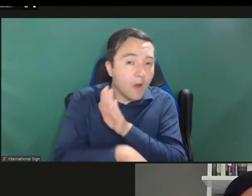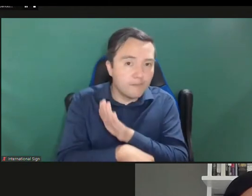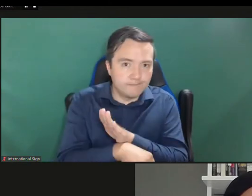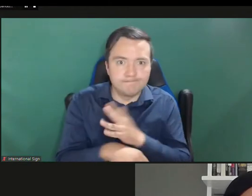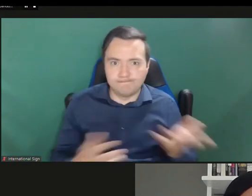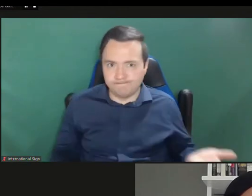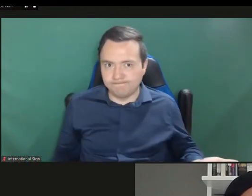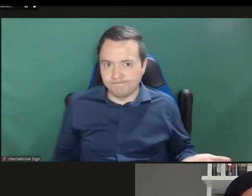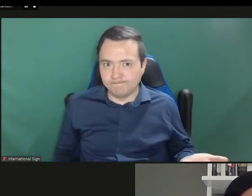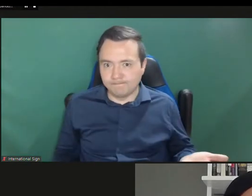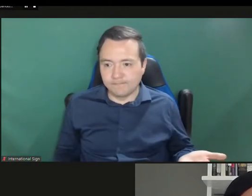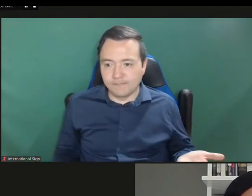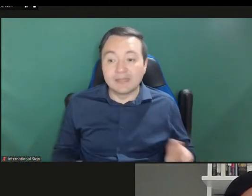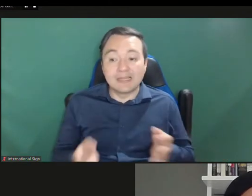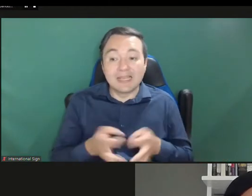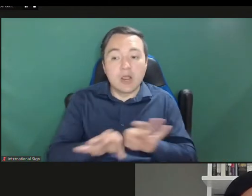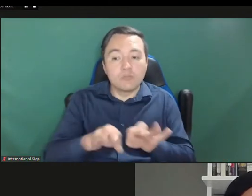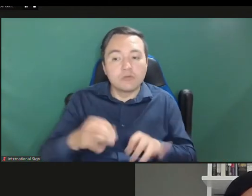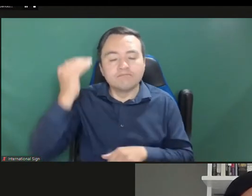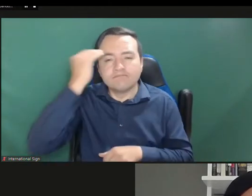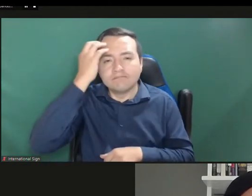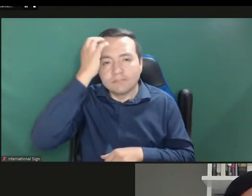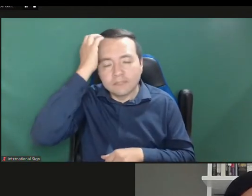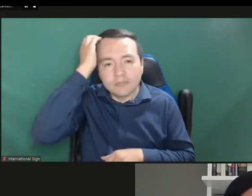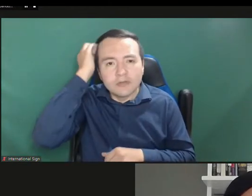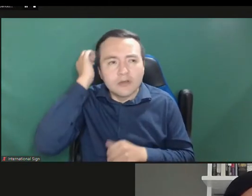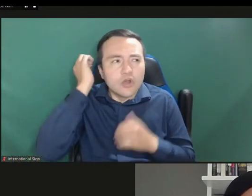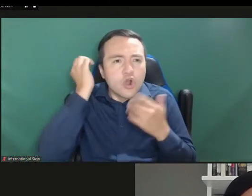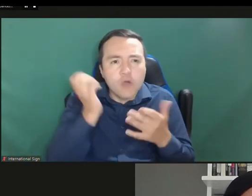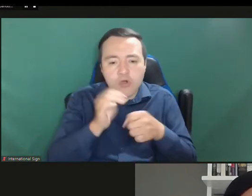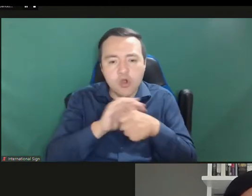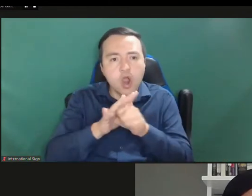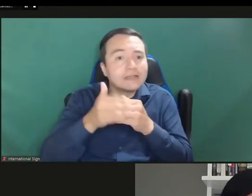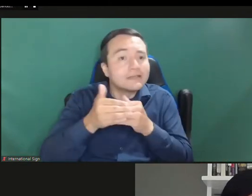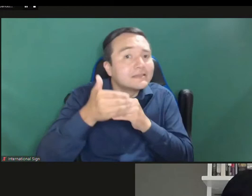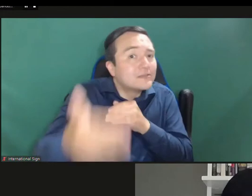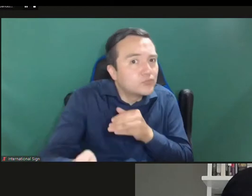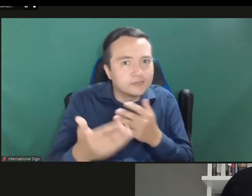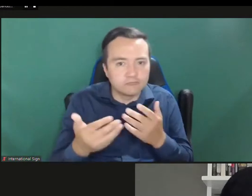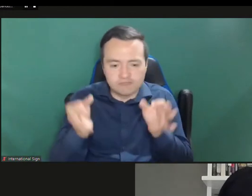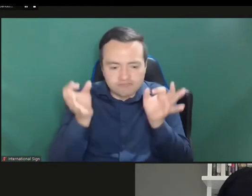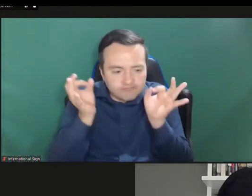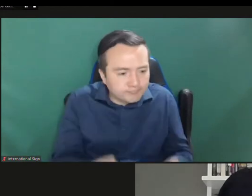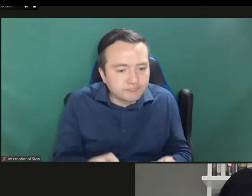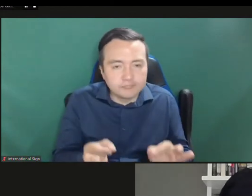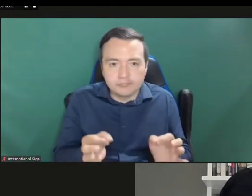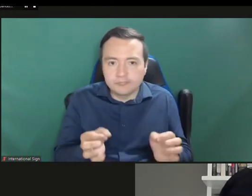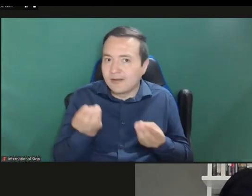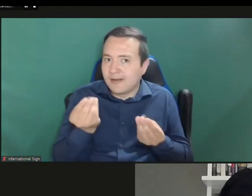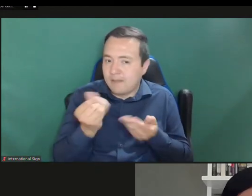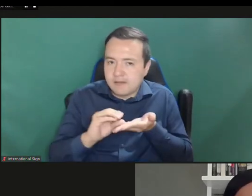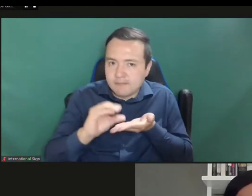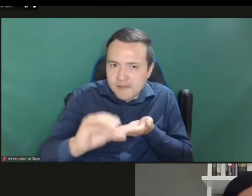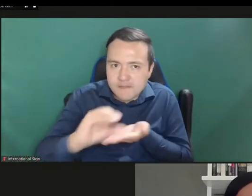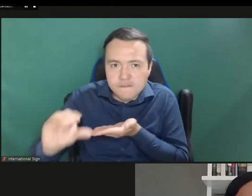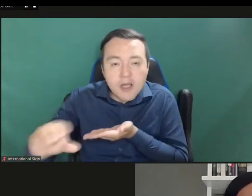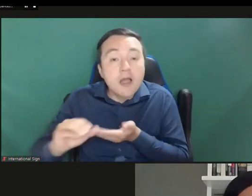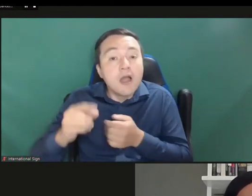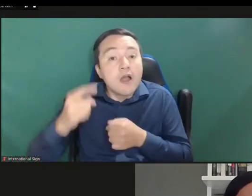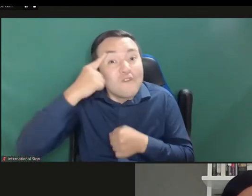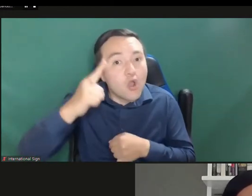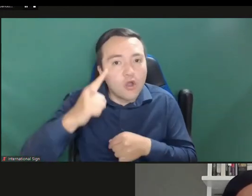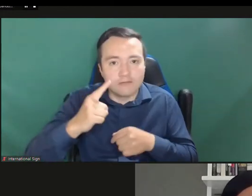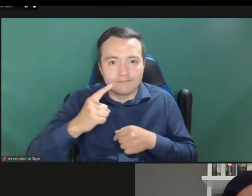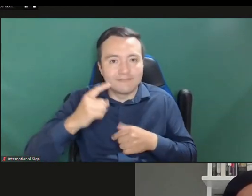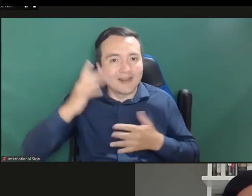post cobit el hay un énfasis en invertir en prevención de enfermedades invertir en